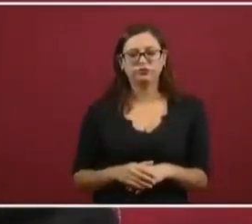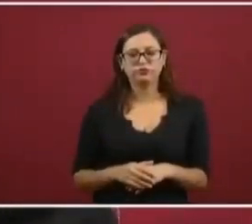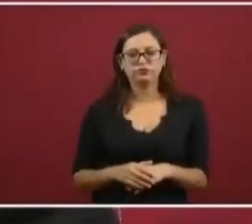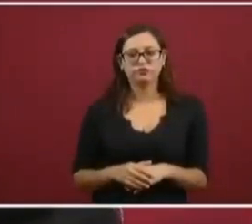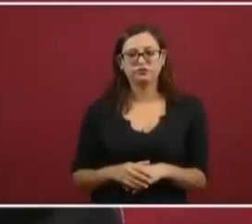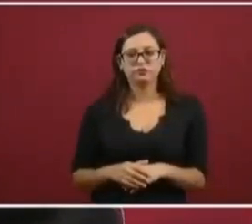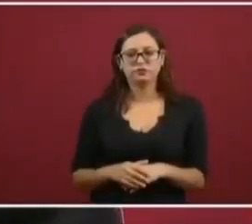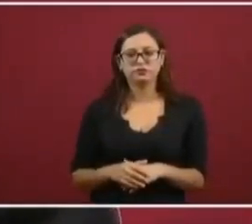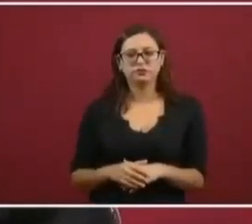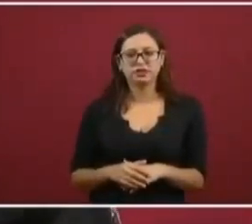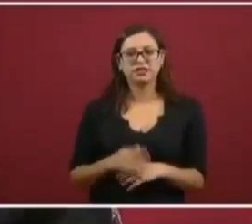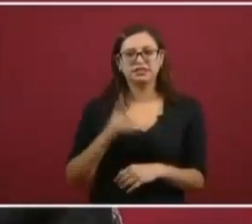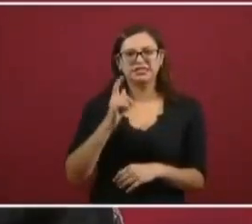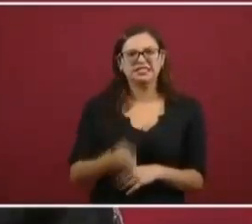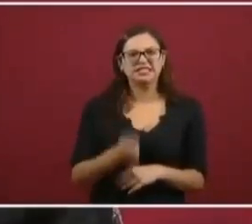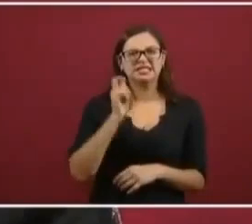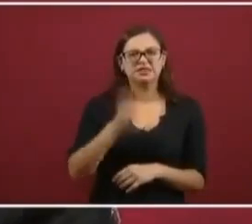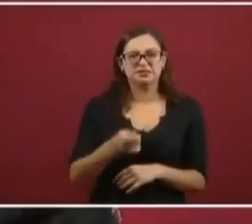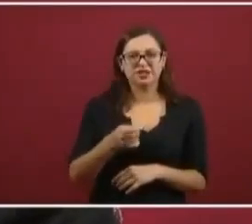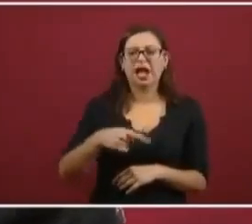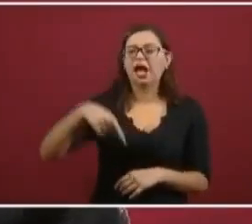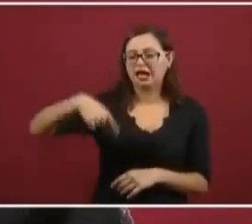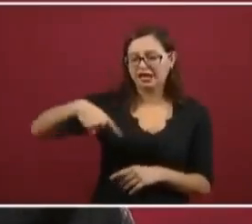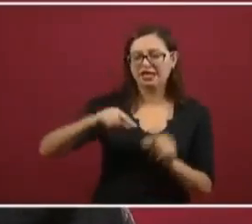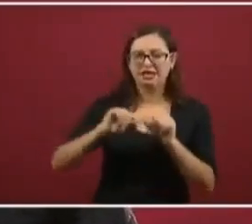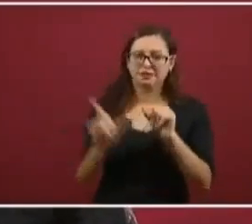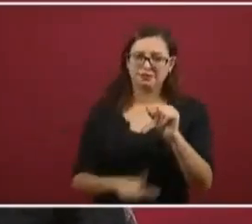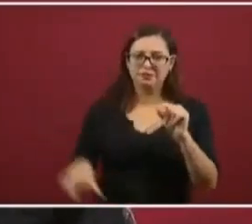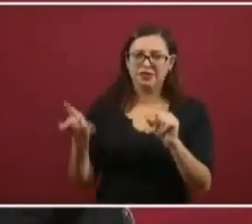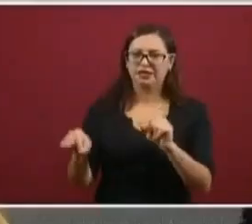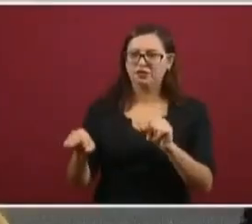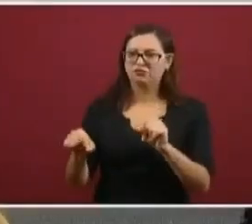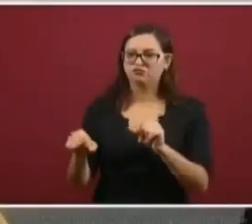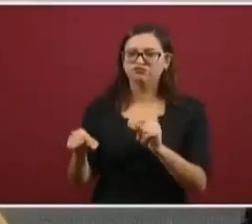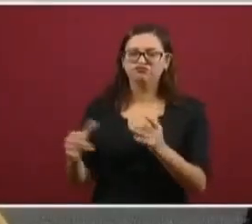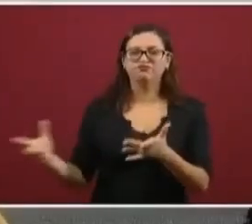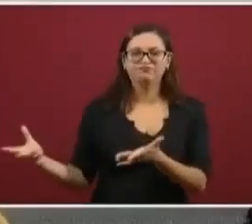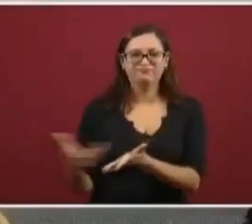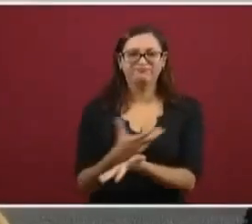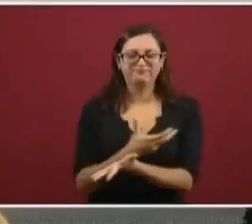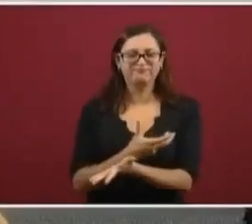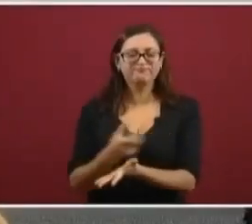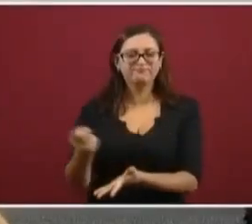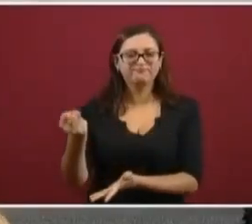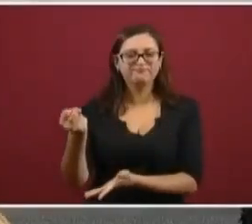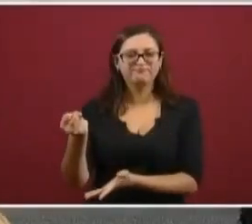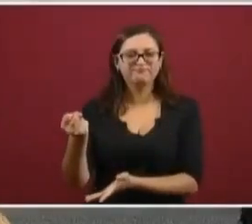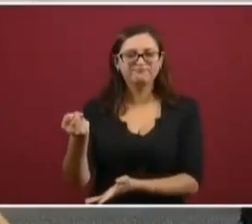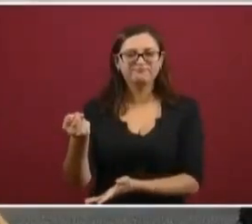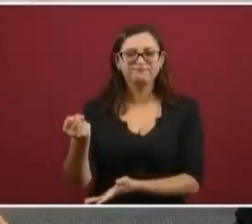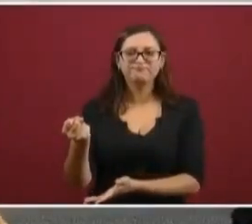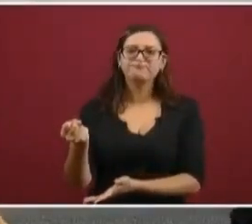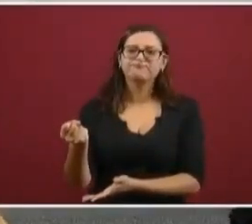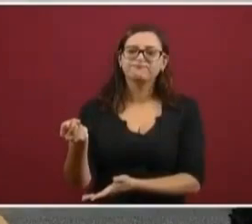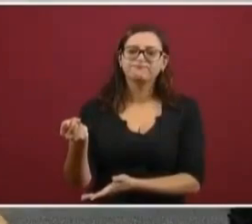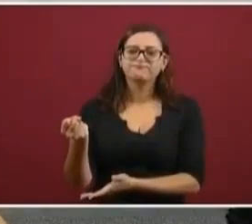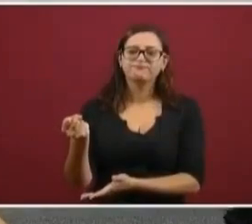de las fuerzas nacionales de nuestro país